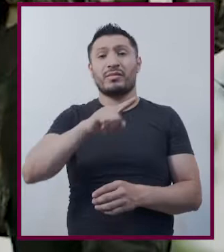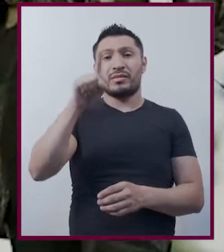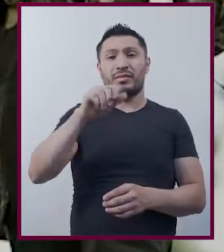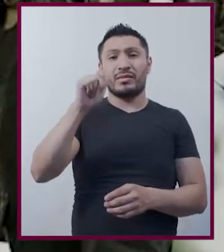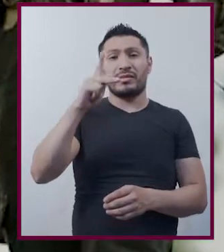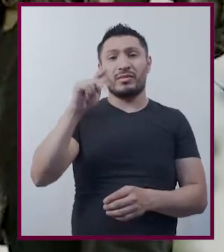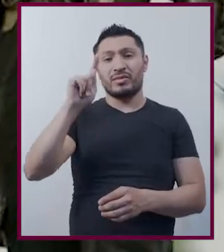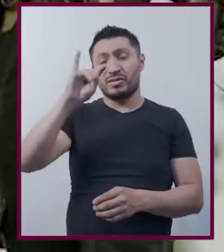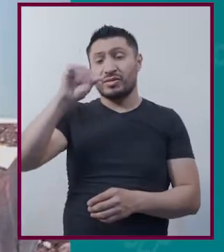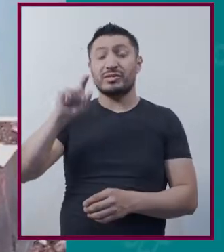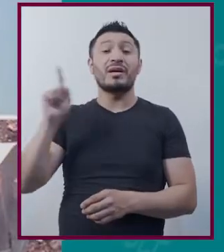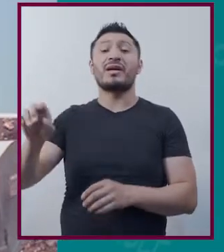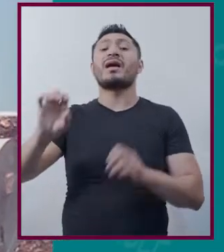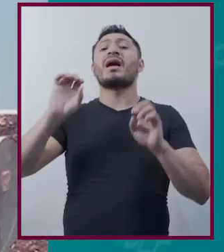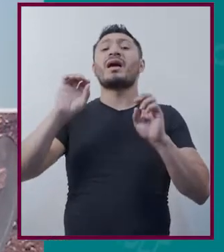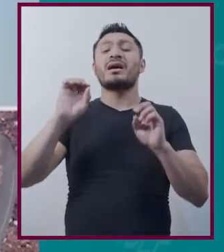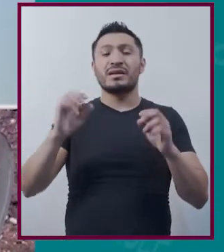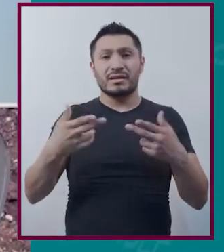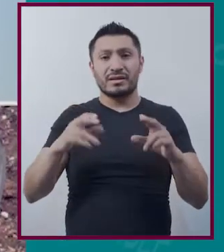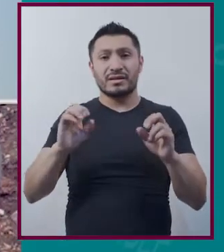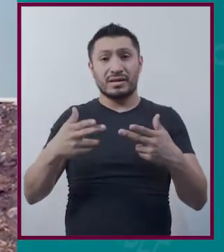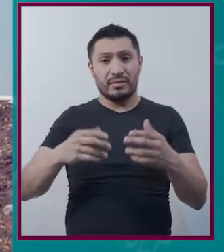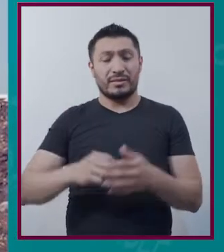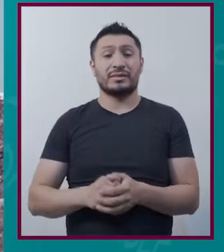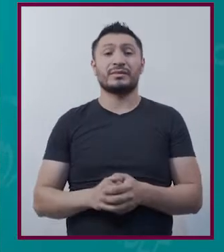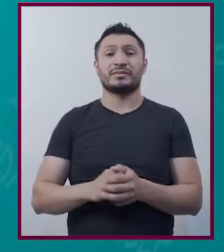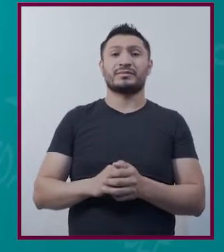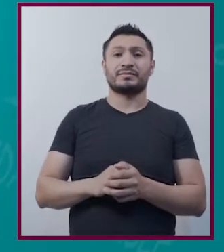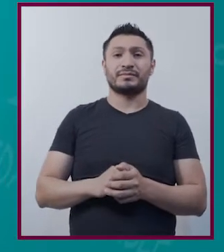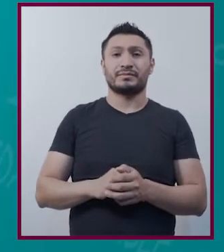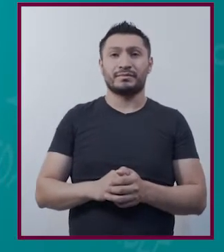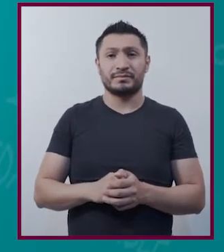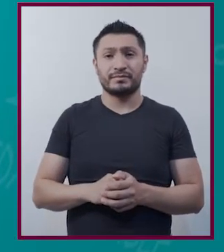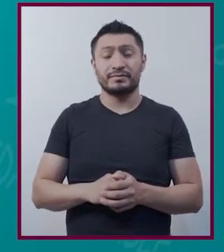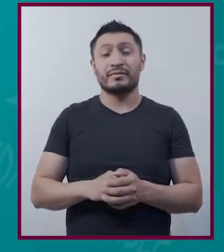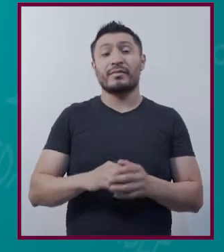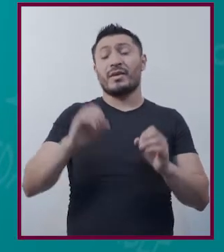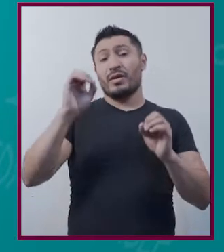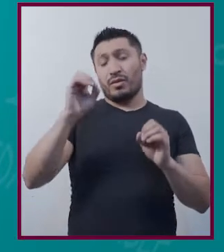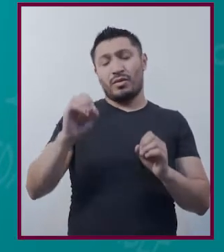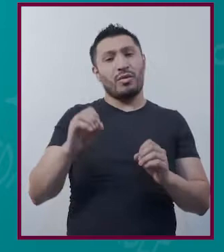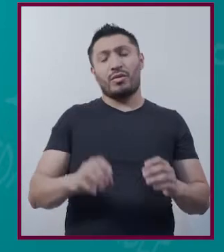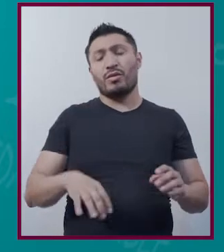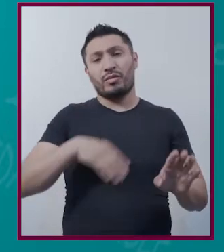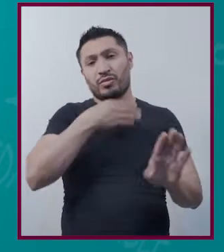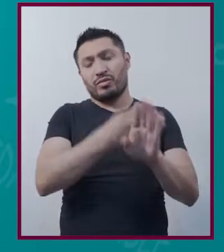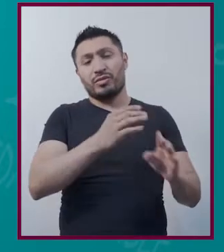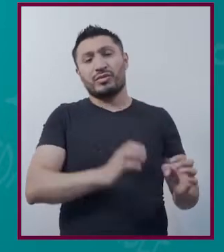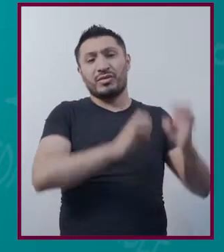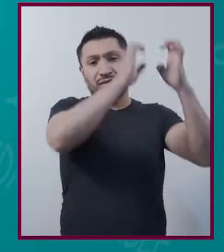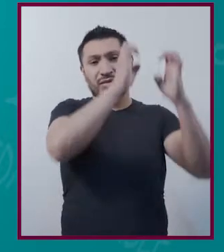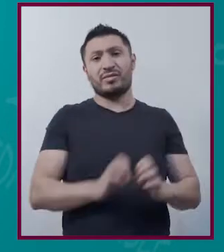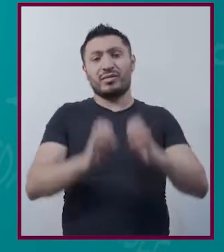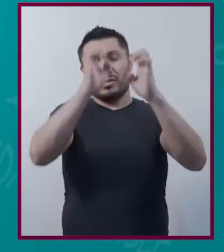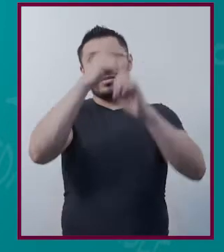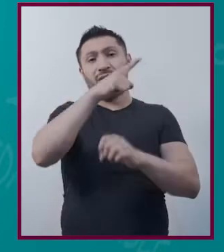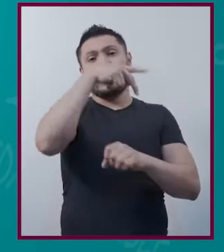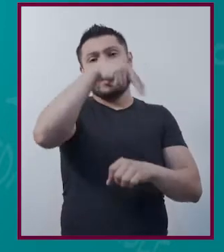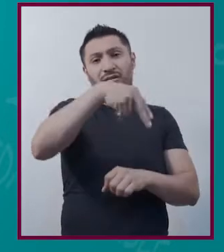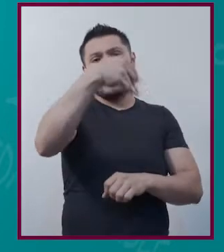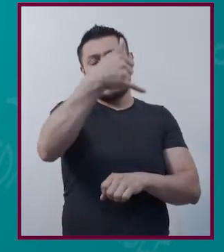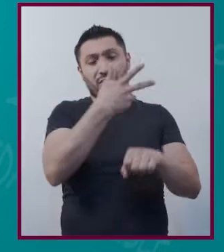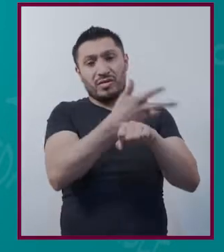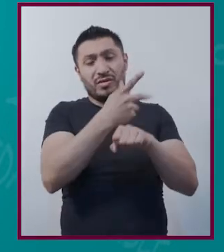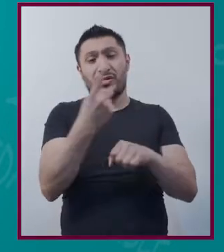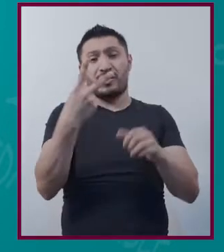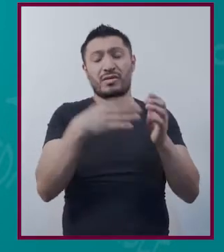en Chiapas, o los ataques como el perpetrado a las Torres Gemelas en Nueva York en 2001, y todo lo que se